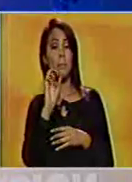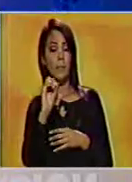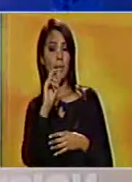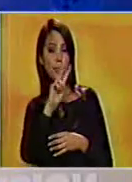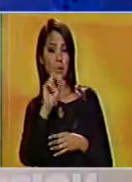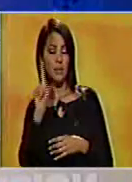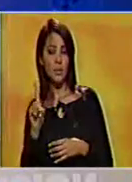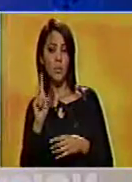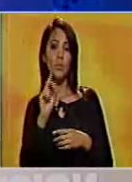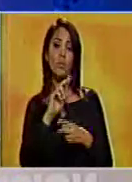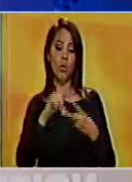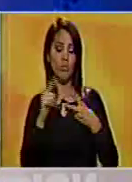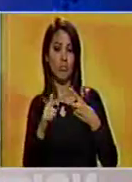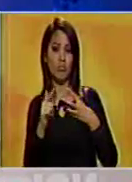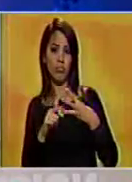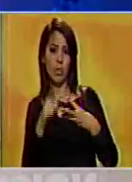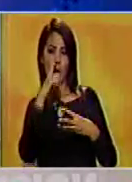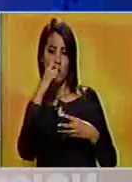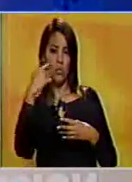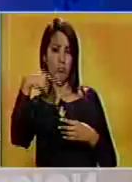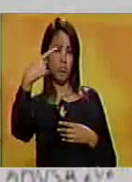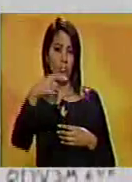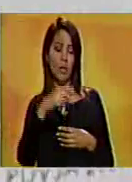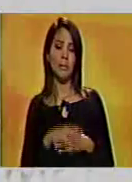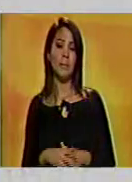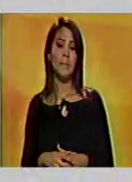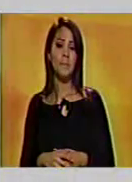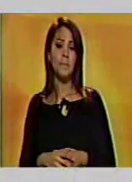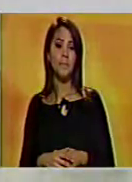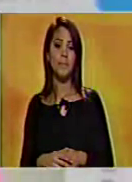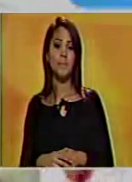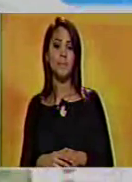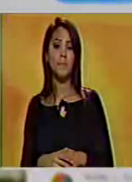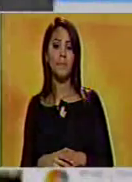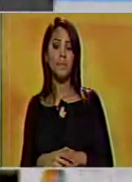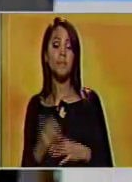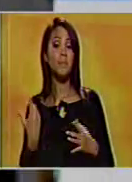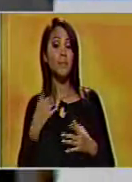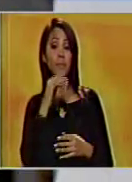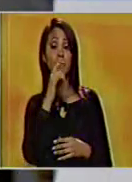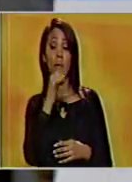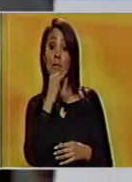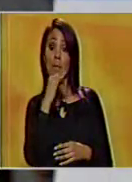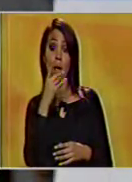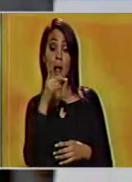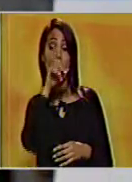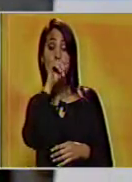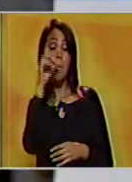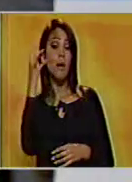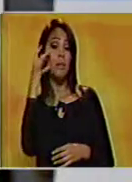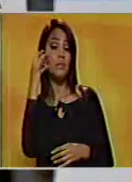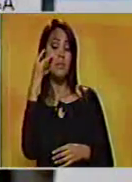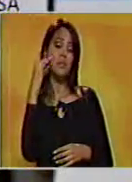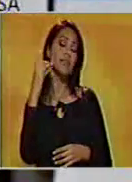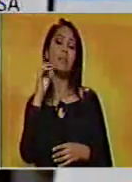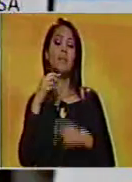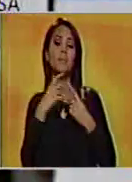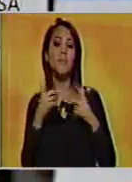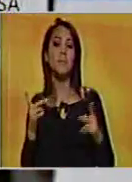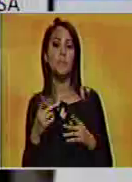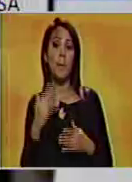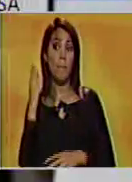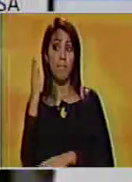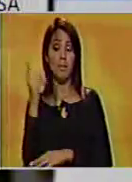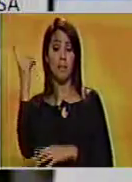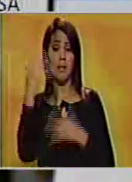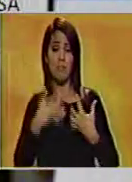2024, 2026 y 2035. La empresa indicó a través de su cuenta de Twitter que a pesar de las sanciones económicas impuestas por